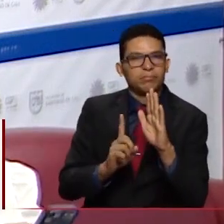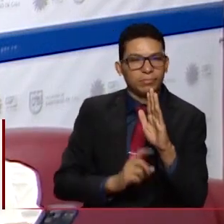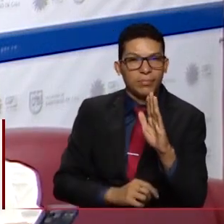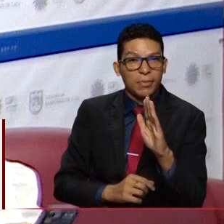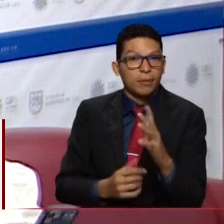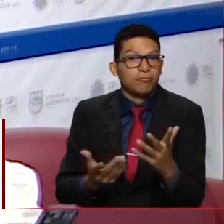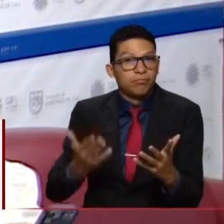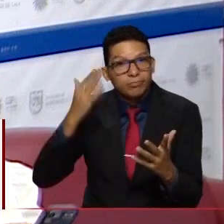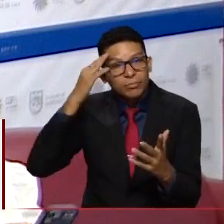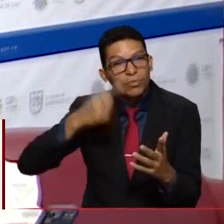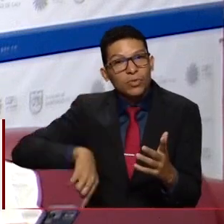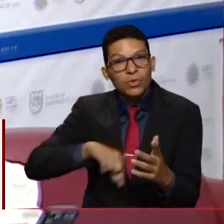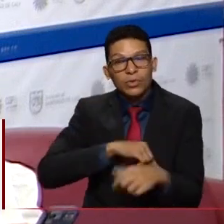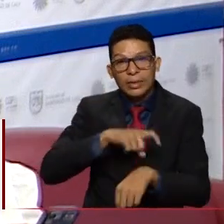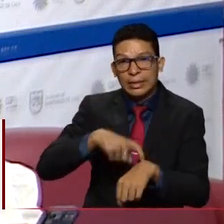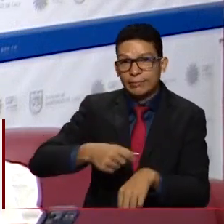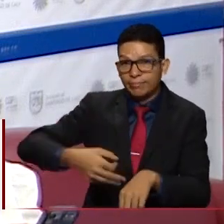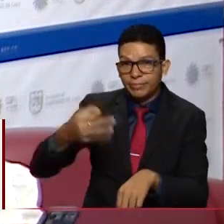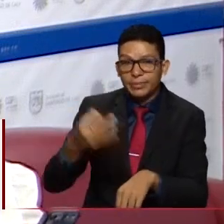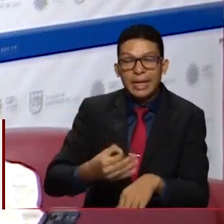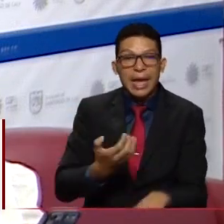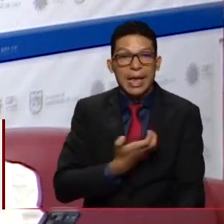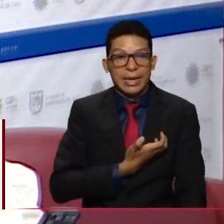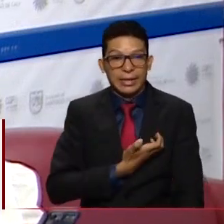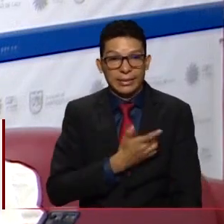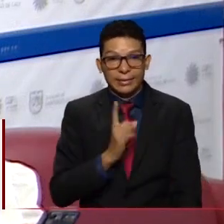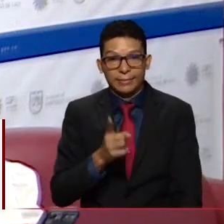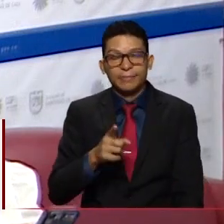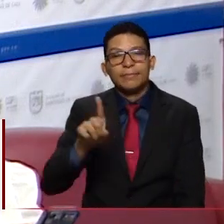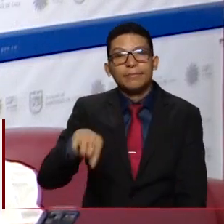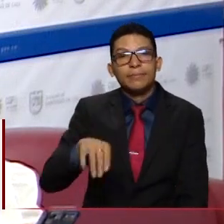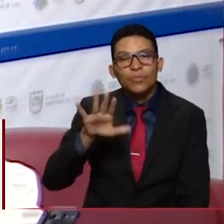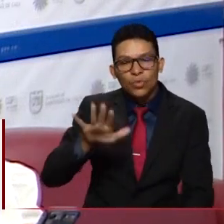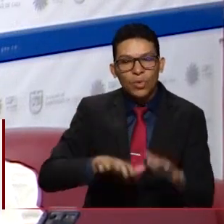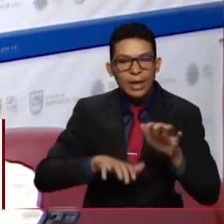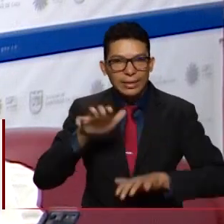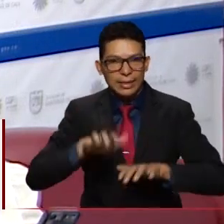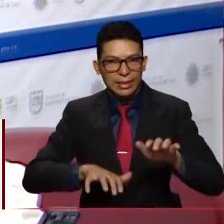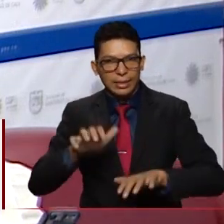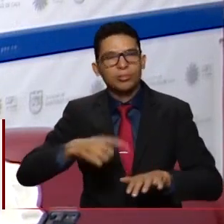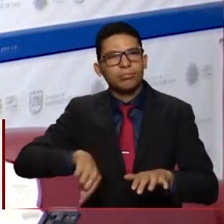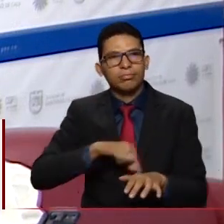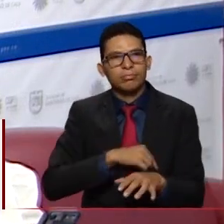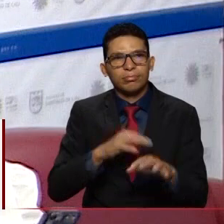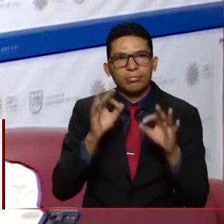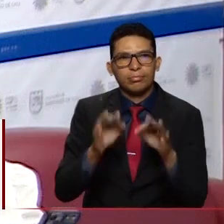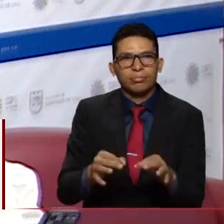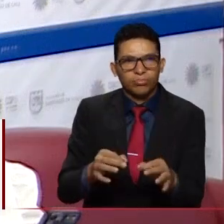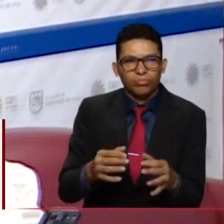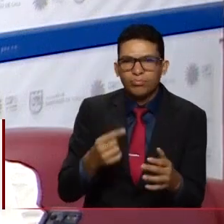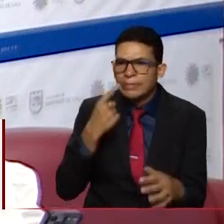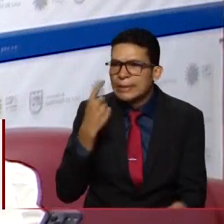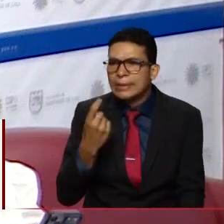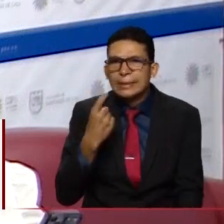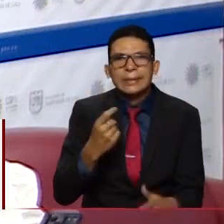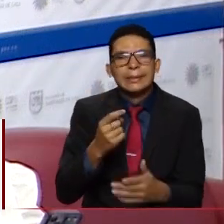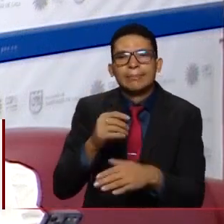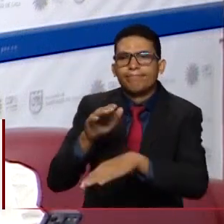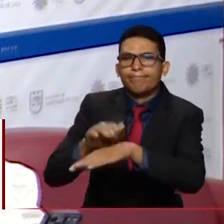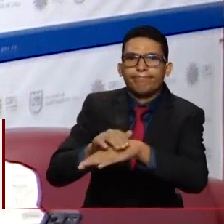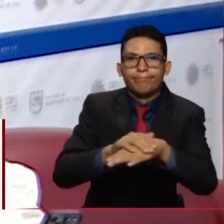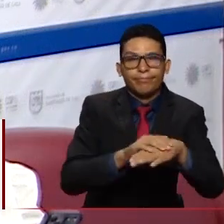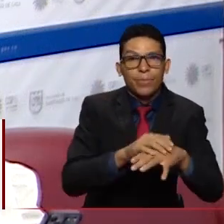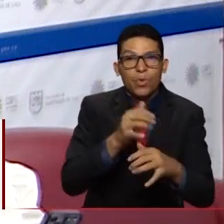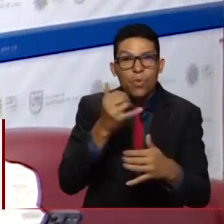que pues estamos a tiempo y desde la alcaldía y desde esta secretaría estamos nosotros activos buscando precisamente que